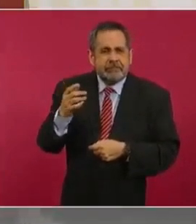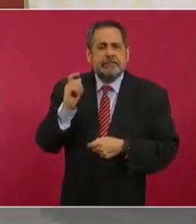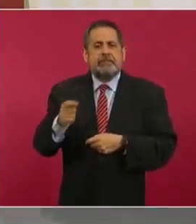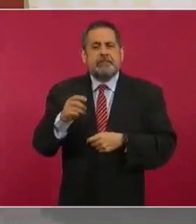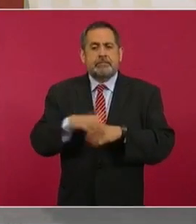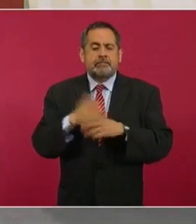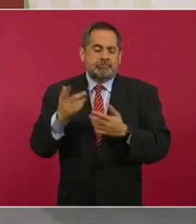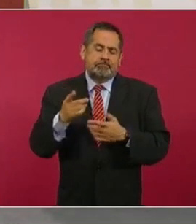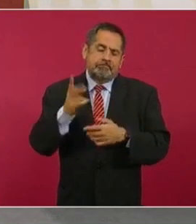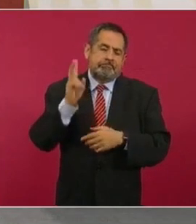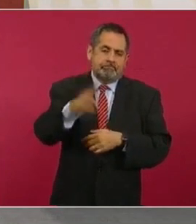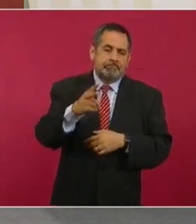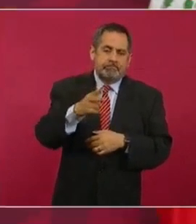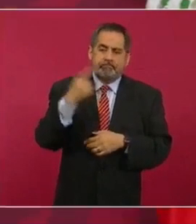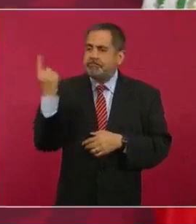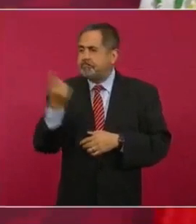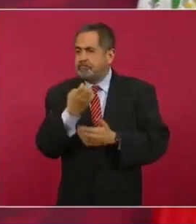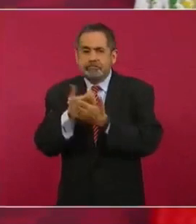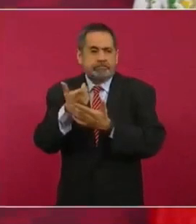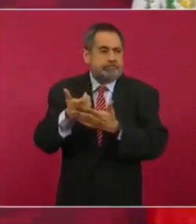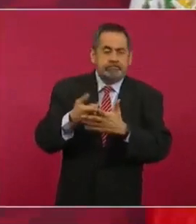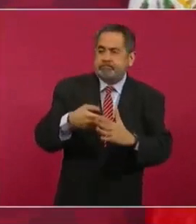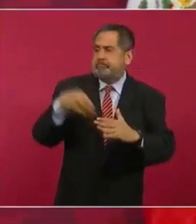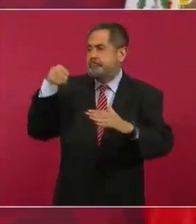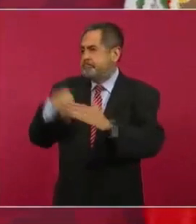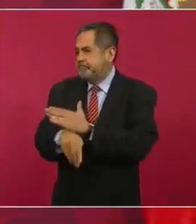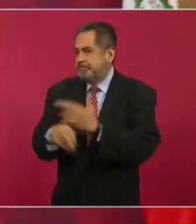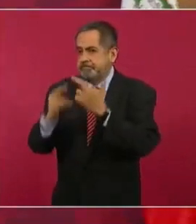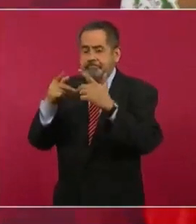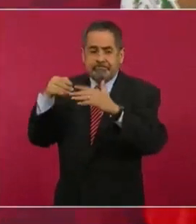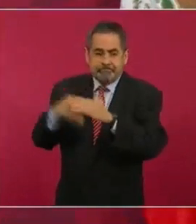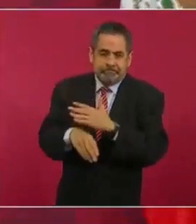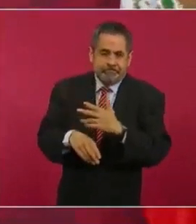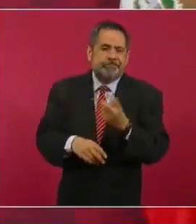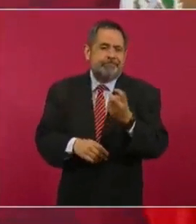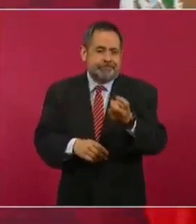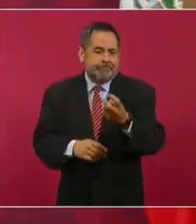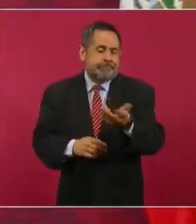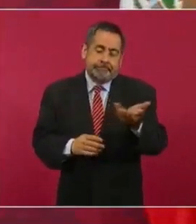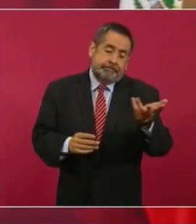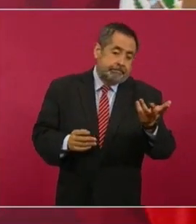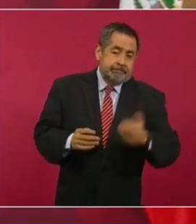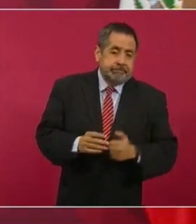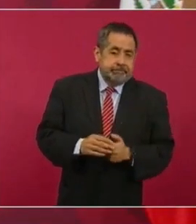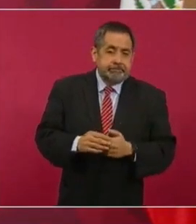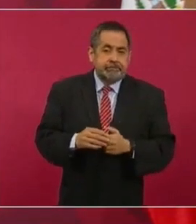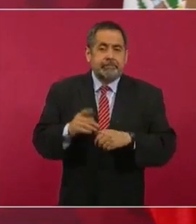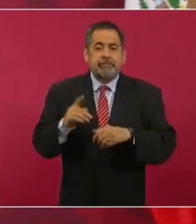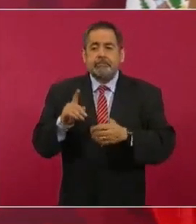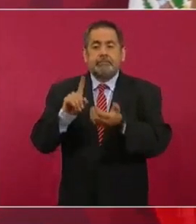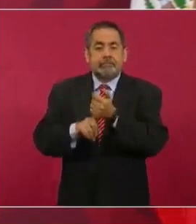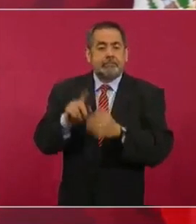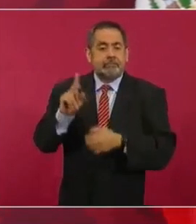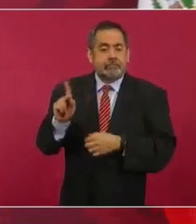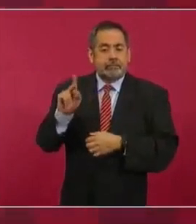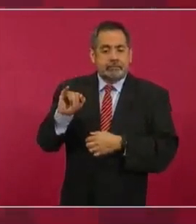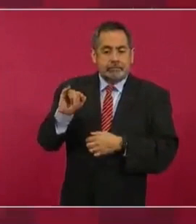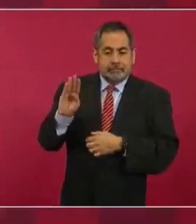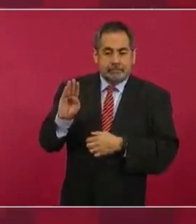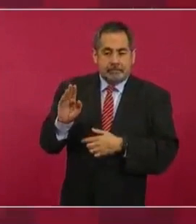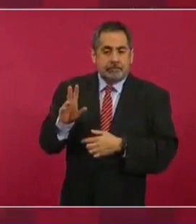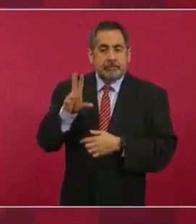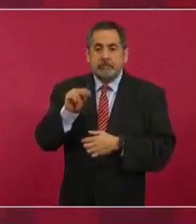se nos cayó la economía, y es con relación al Producto Interno Bruto, pero